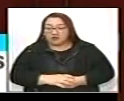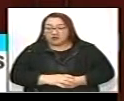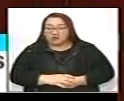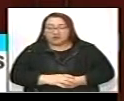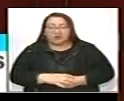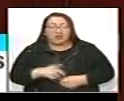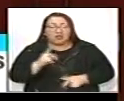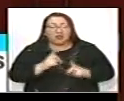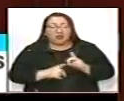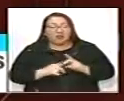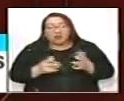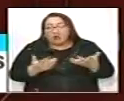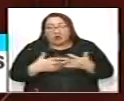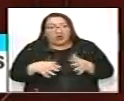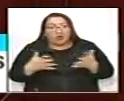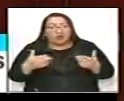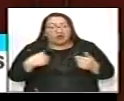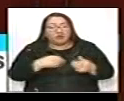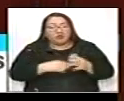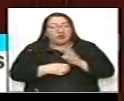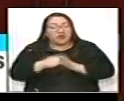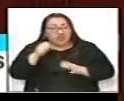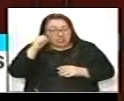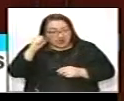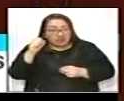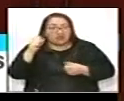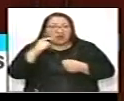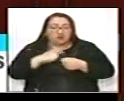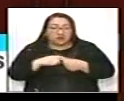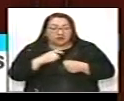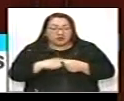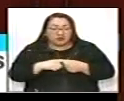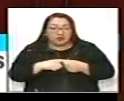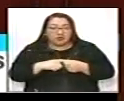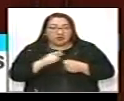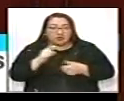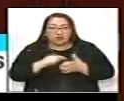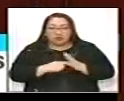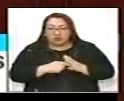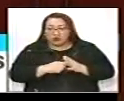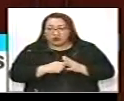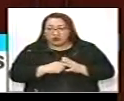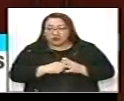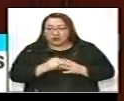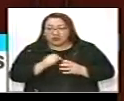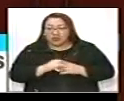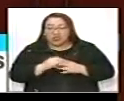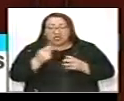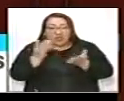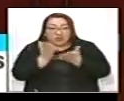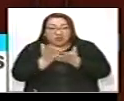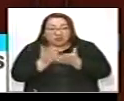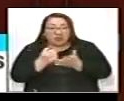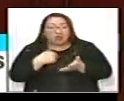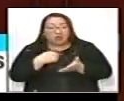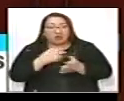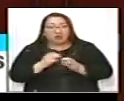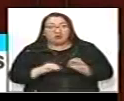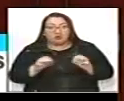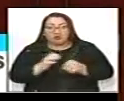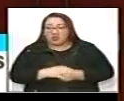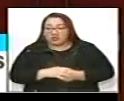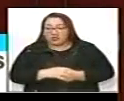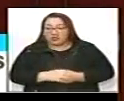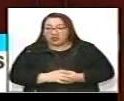manera nuestros derechos, el derecho a la participación, hay un punto también ahí señalado en el estudio que me parece clave, y